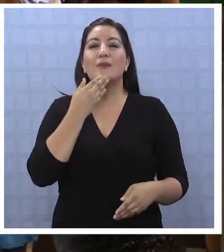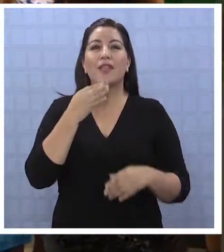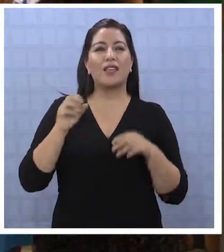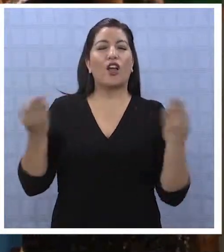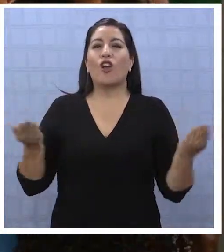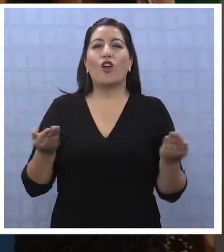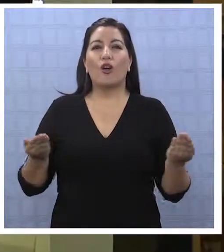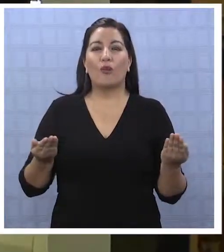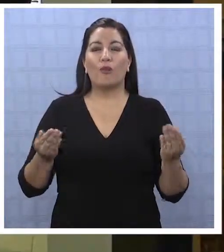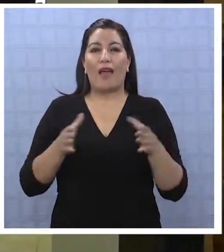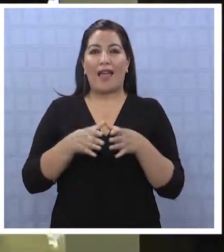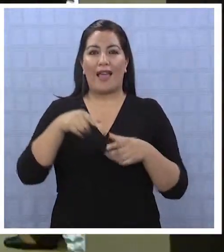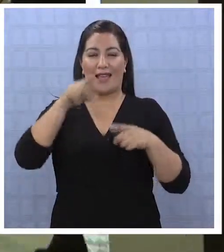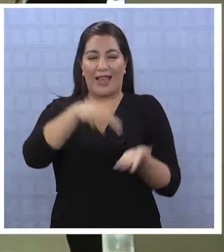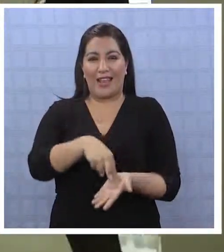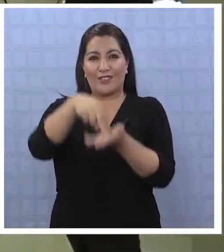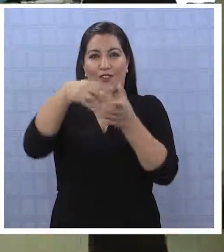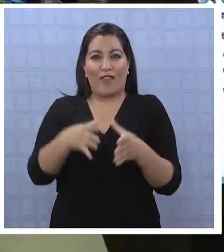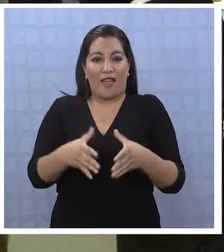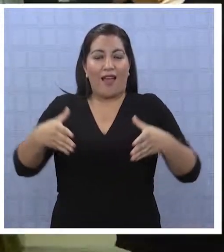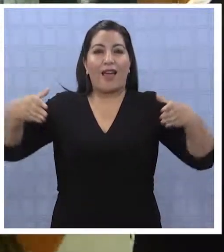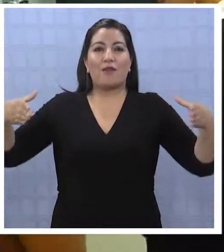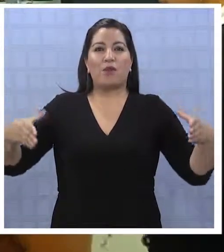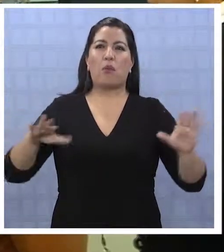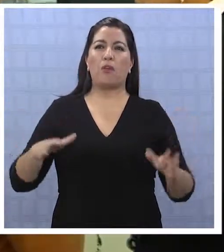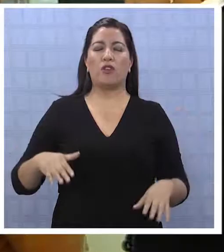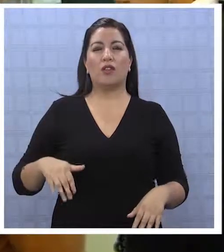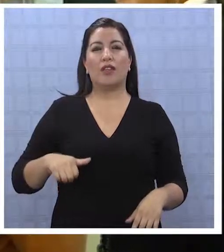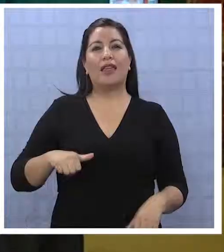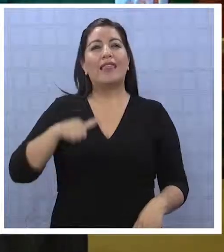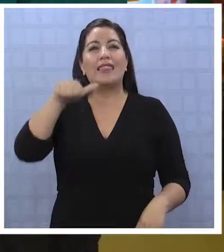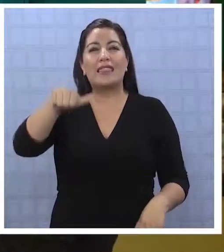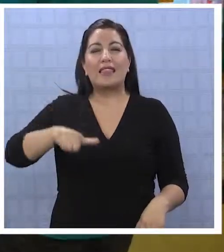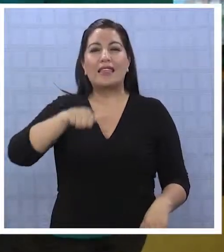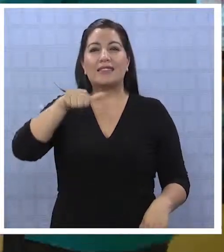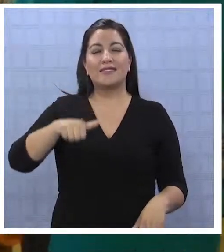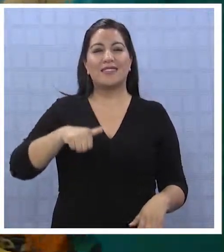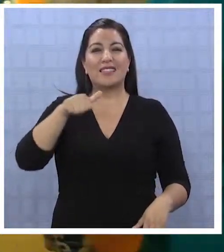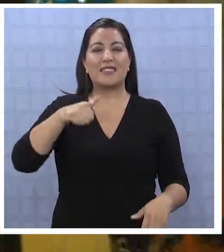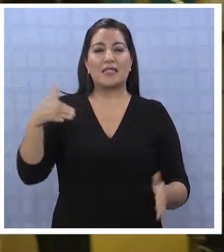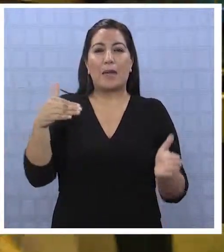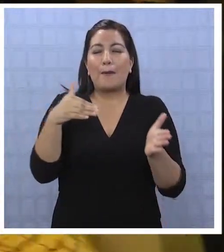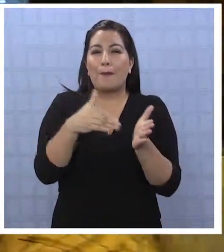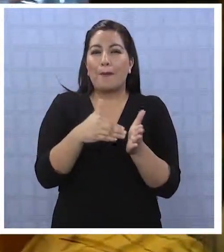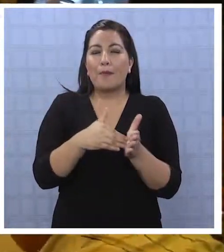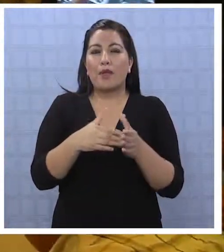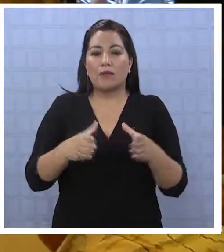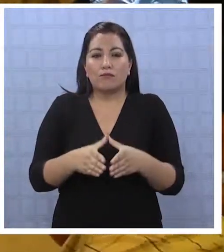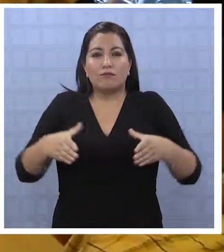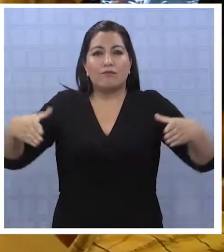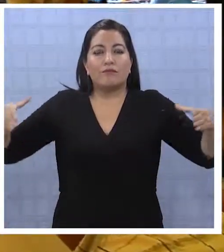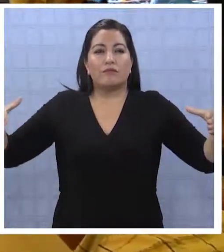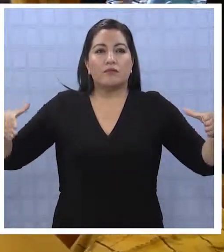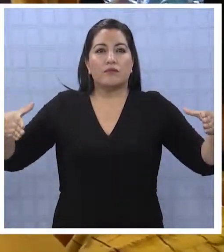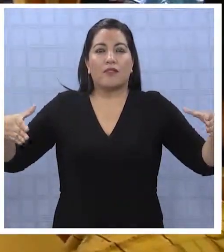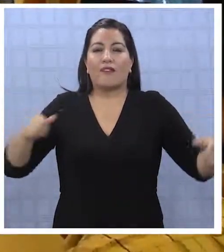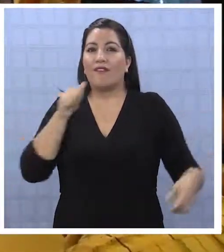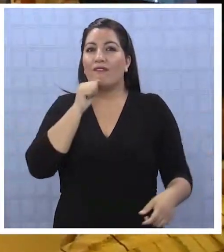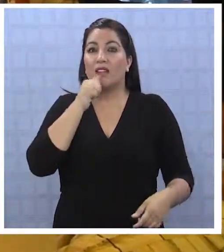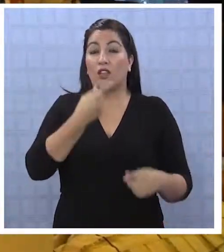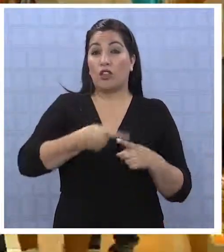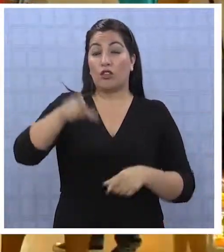de la ampliación del mall sufrí con un crecimiento de 16.000 metros cuadrados con la inclusión de operadores de clase mundial